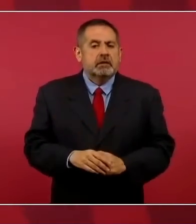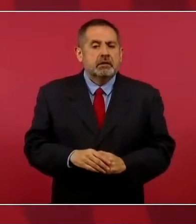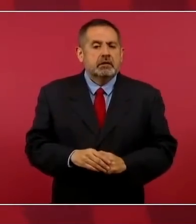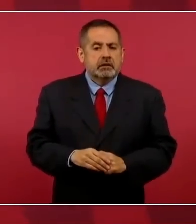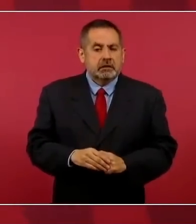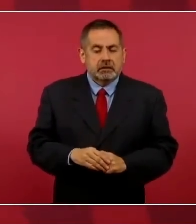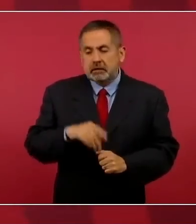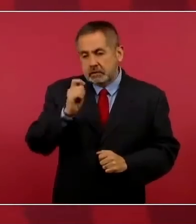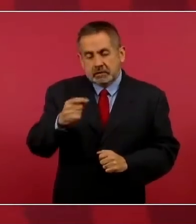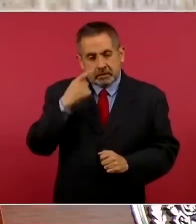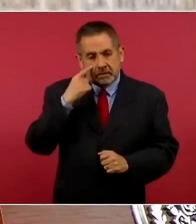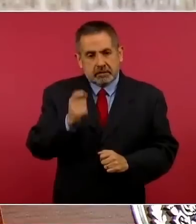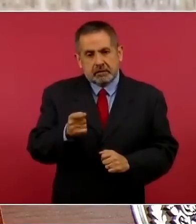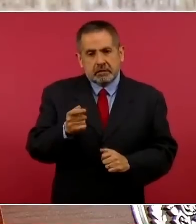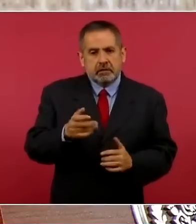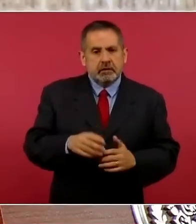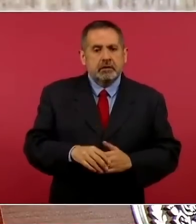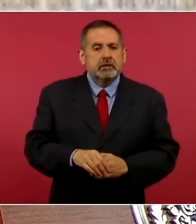signos